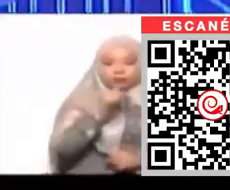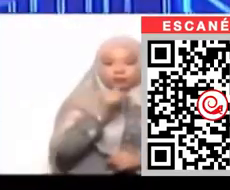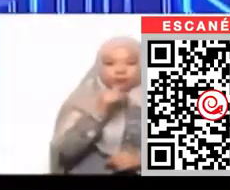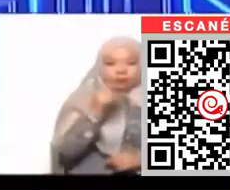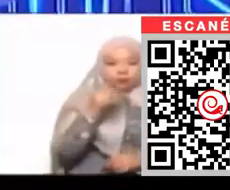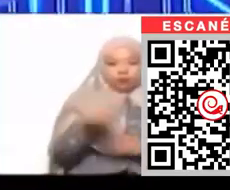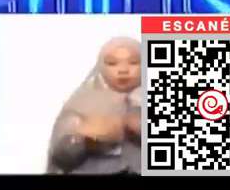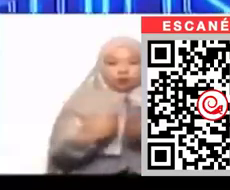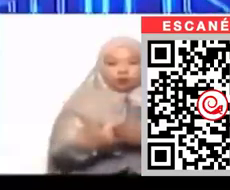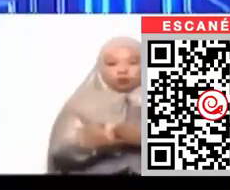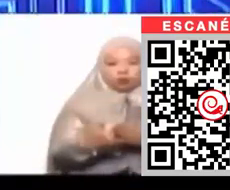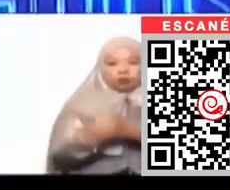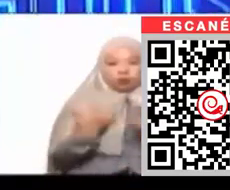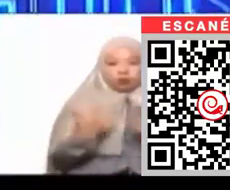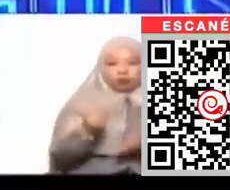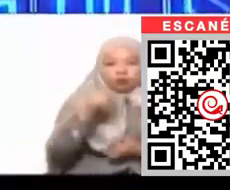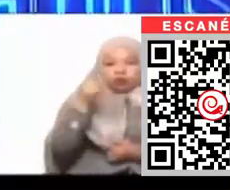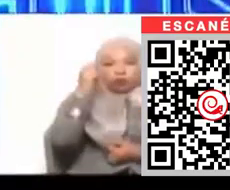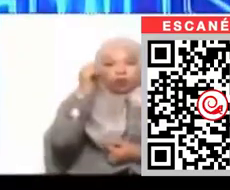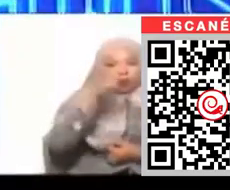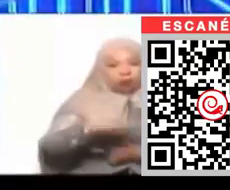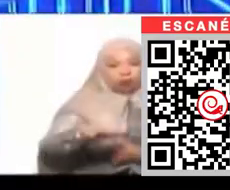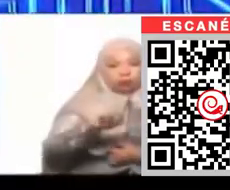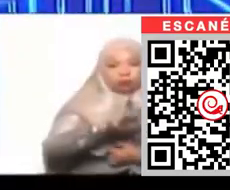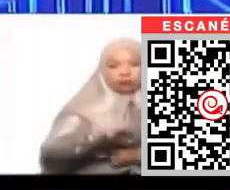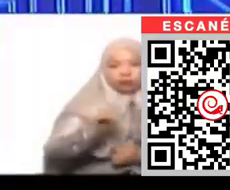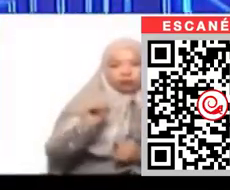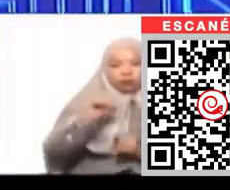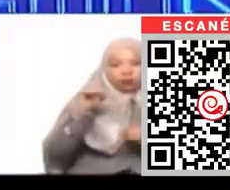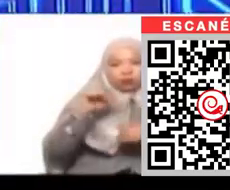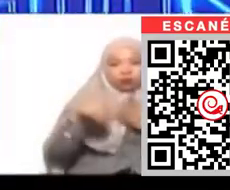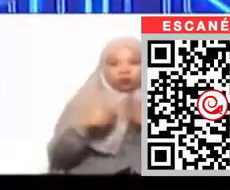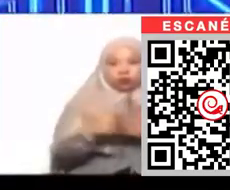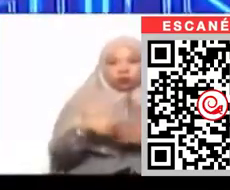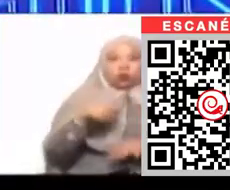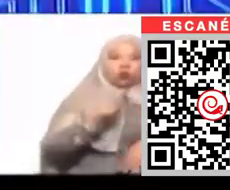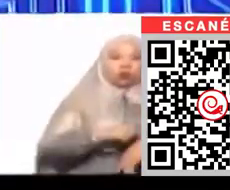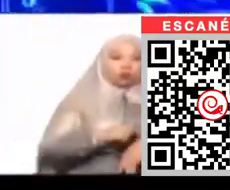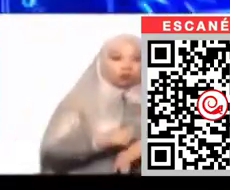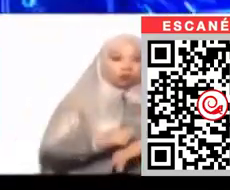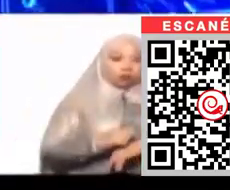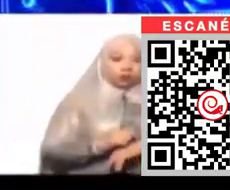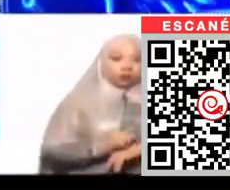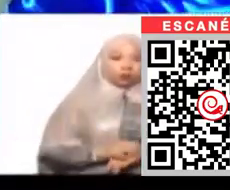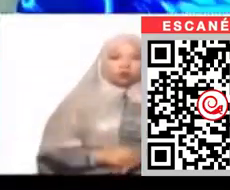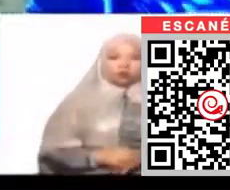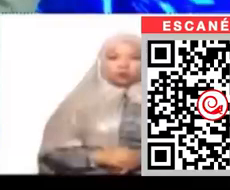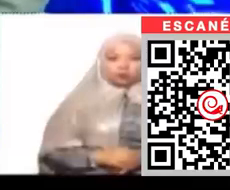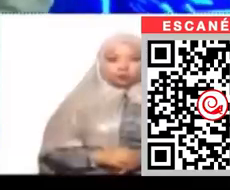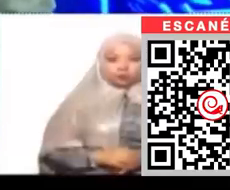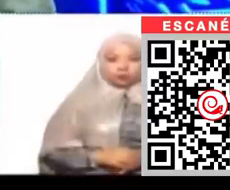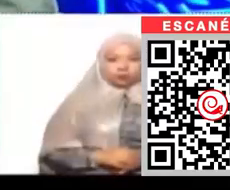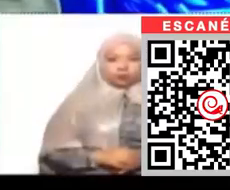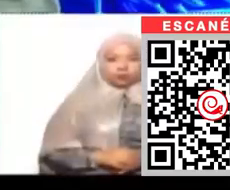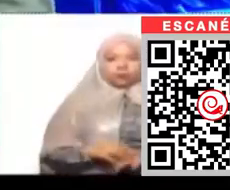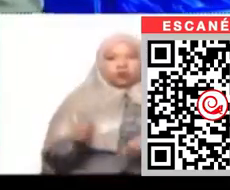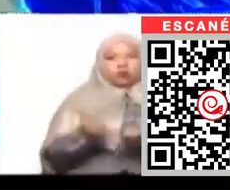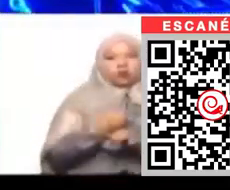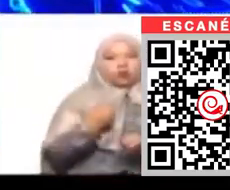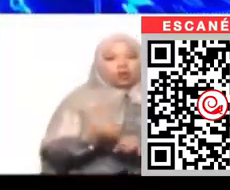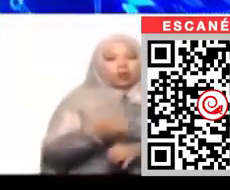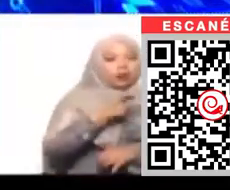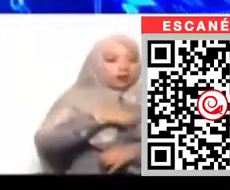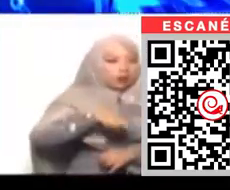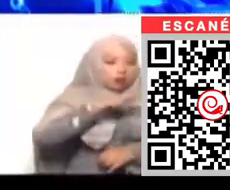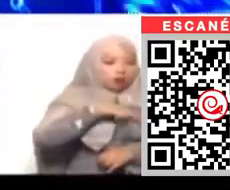noticiosamente fue impresionante. Impresionante. En todos los horarios, claro, la gente andaba en sus oficios